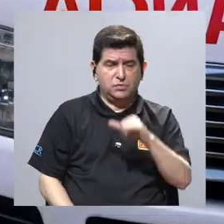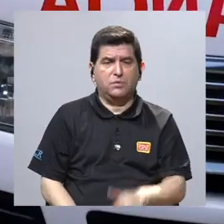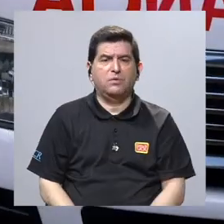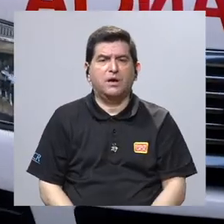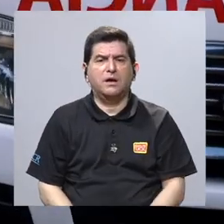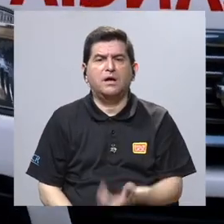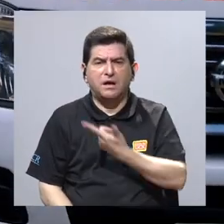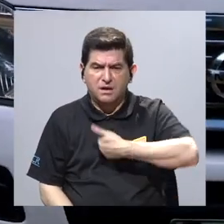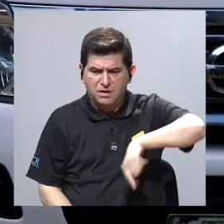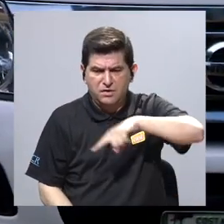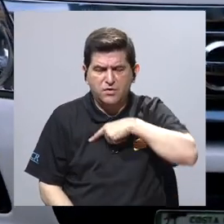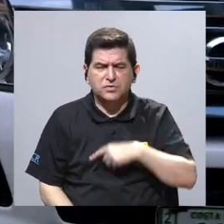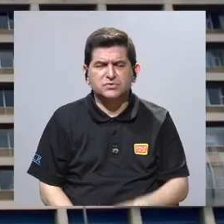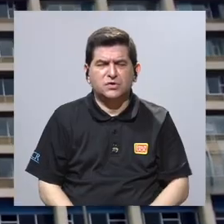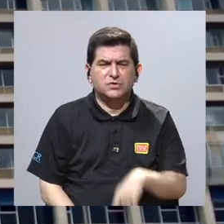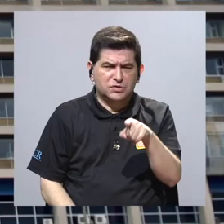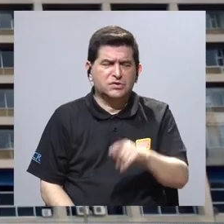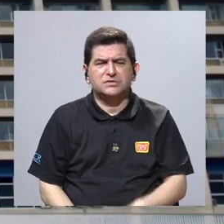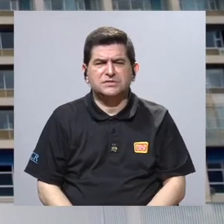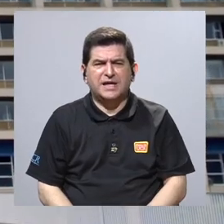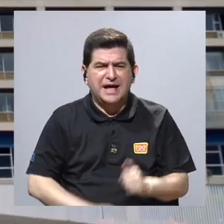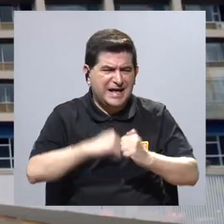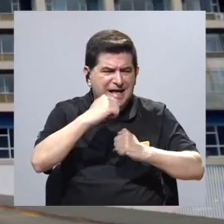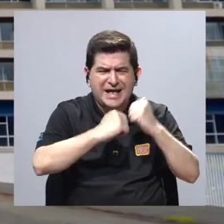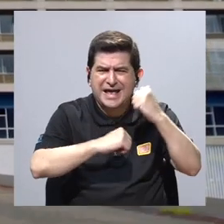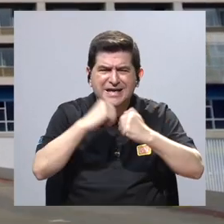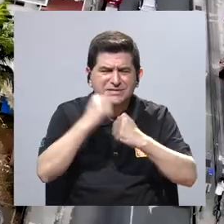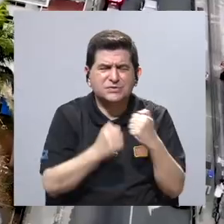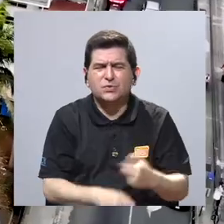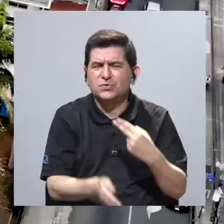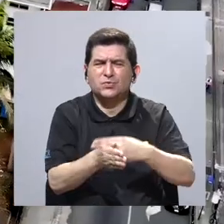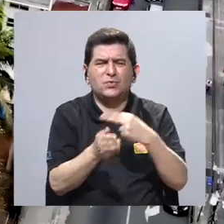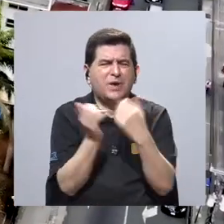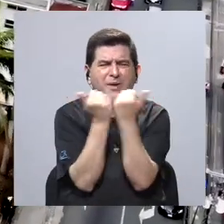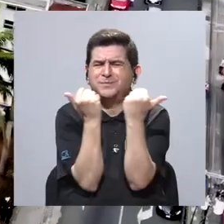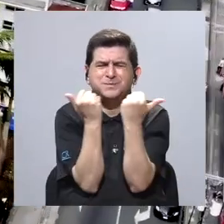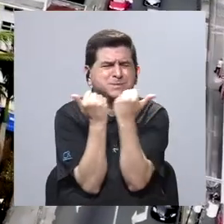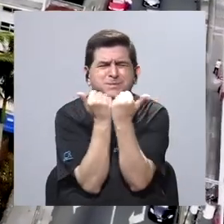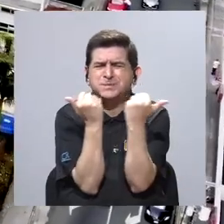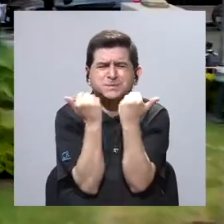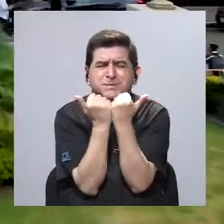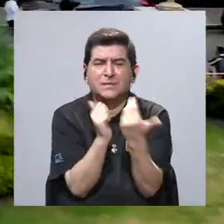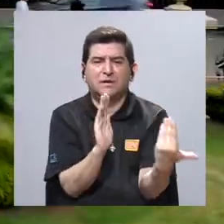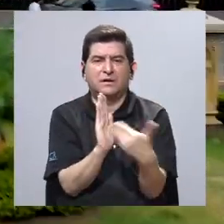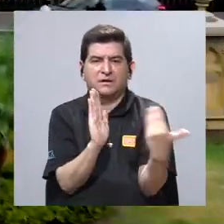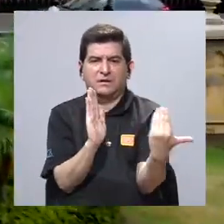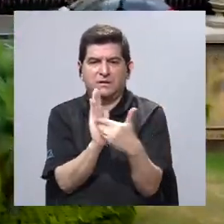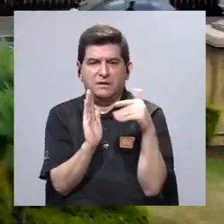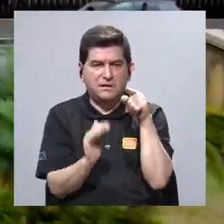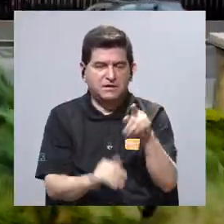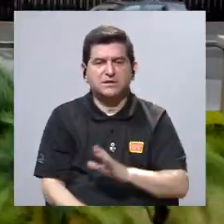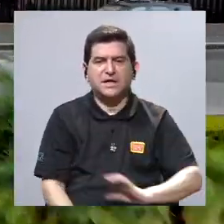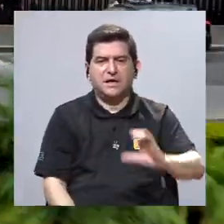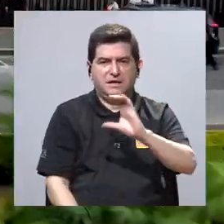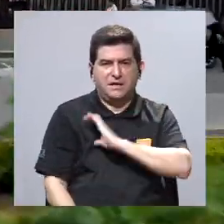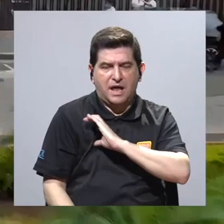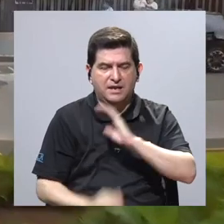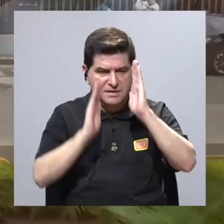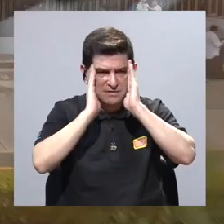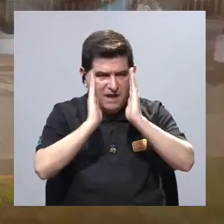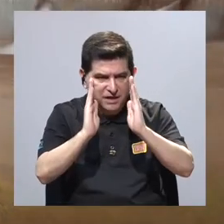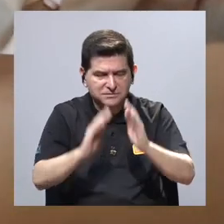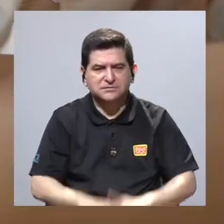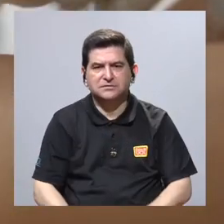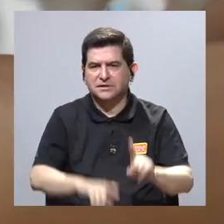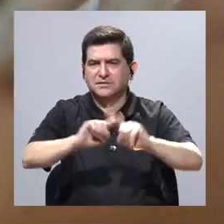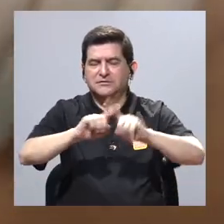digamos, una saturación de la infraestructura, digamos, a nivel hospitalario. Y eso afecta también, digamos, la calidad de atención